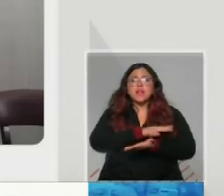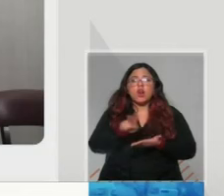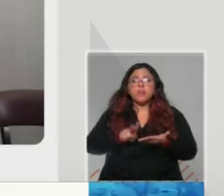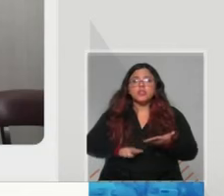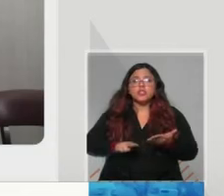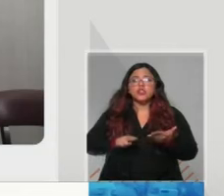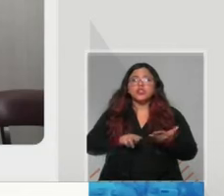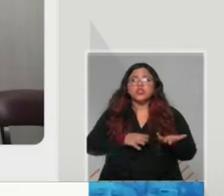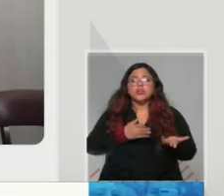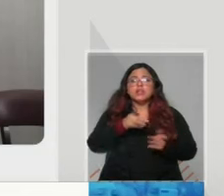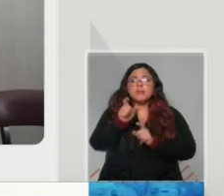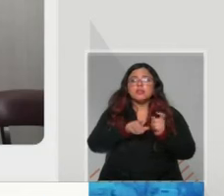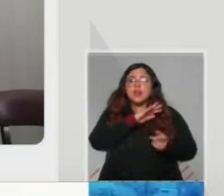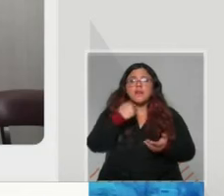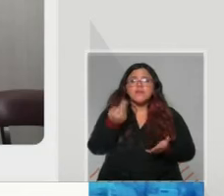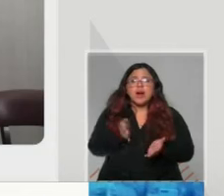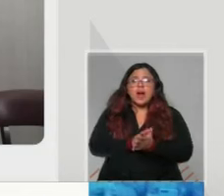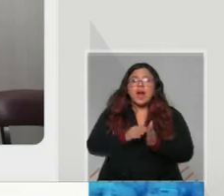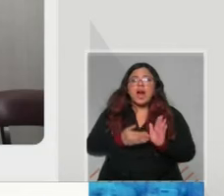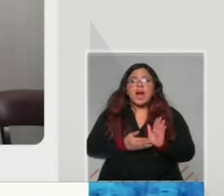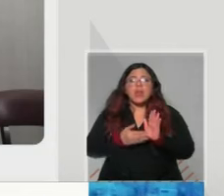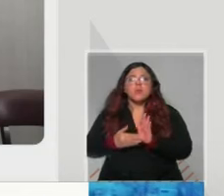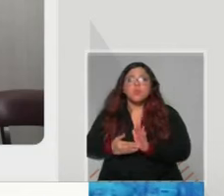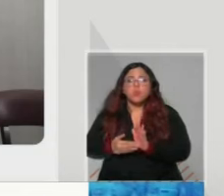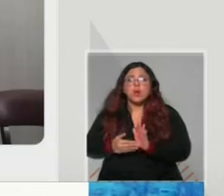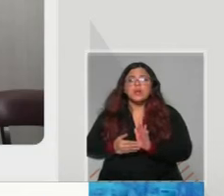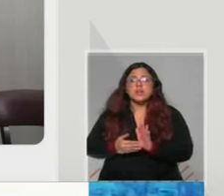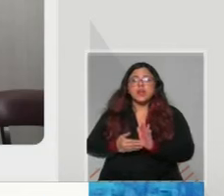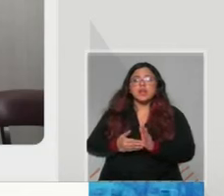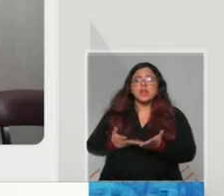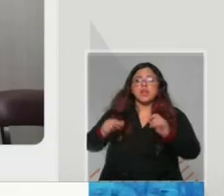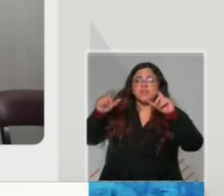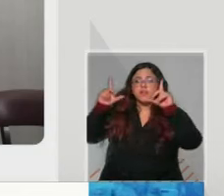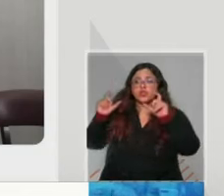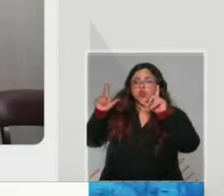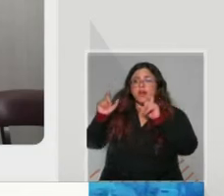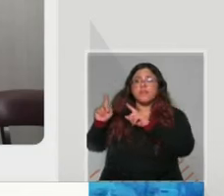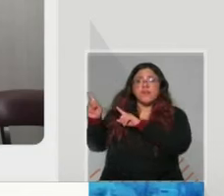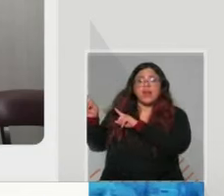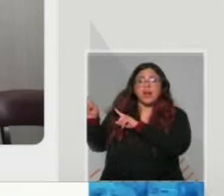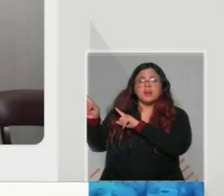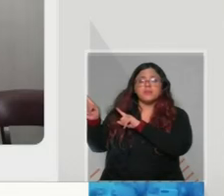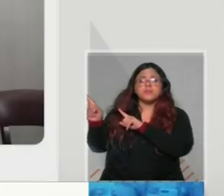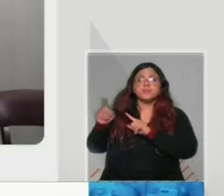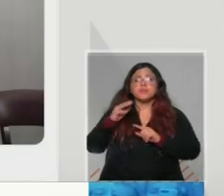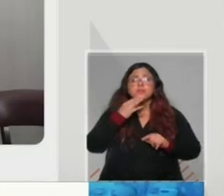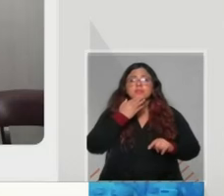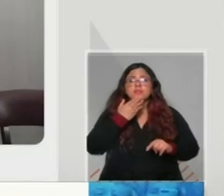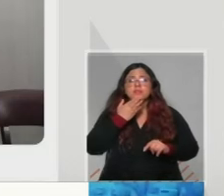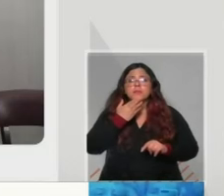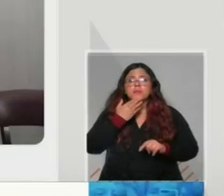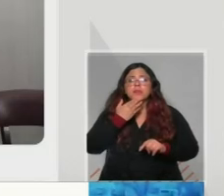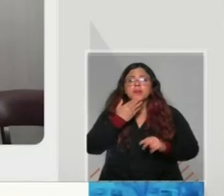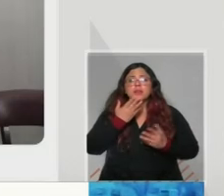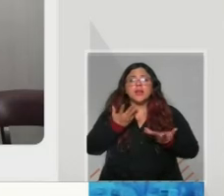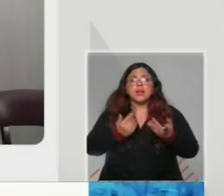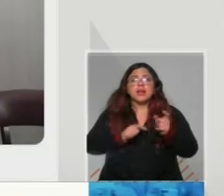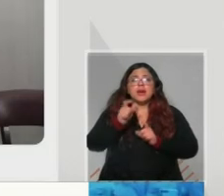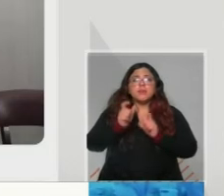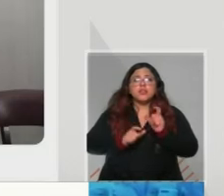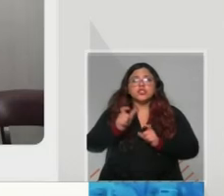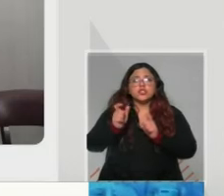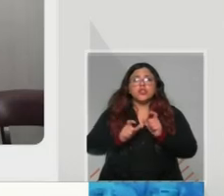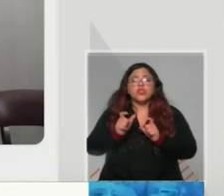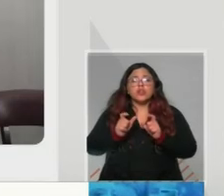Él mostró una imagen donde aparece con Mahmoud Abbas y después aparece la comunidad judía también